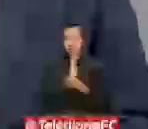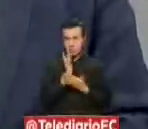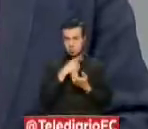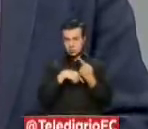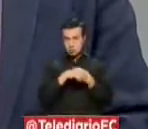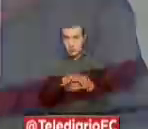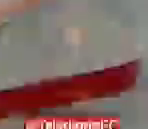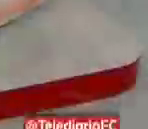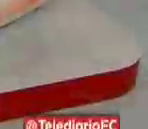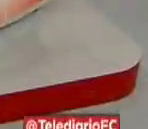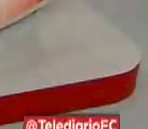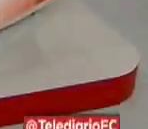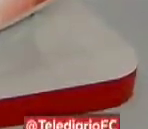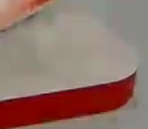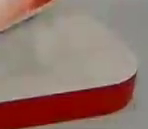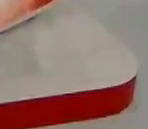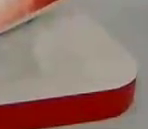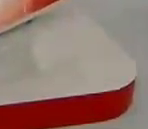volvemos.